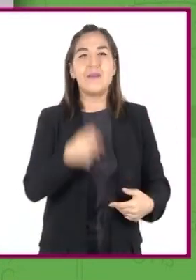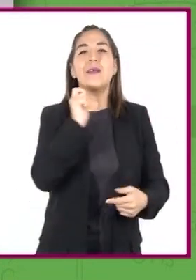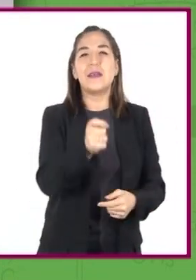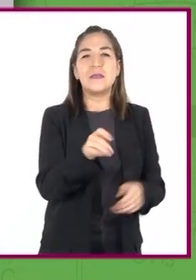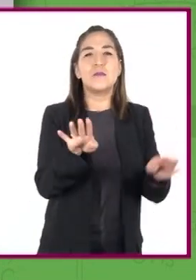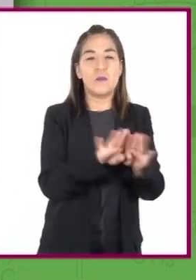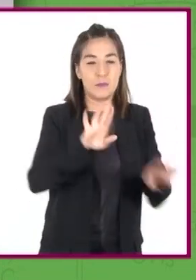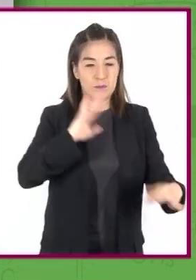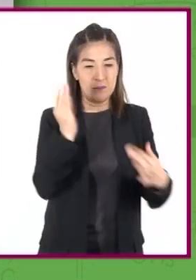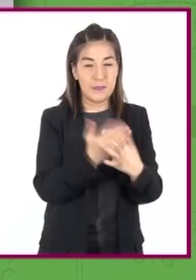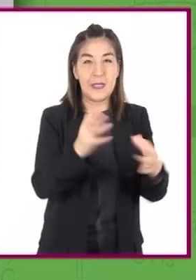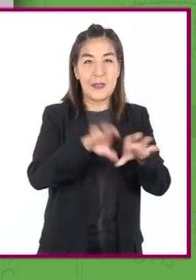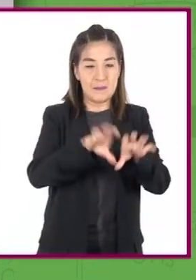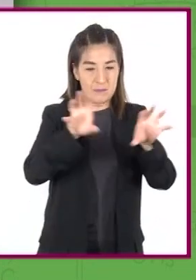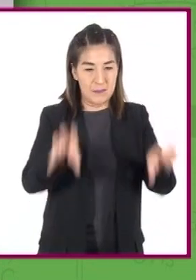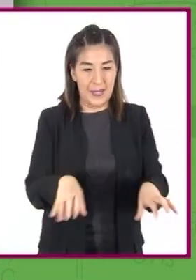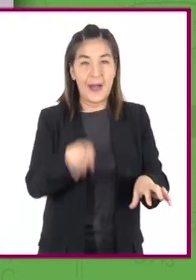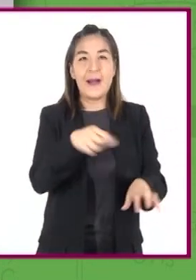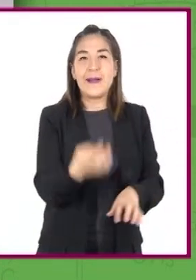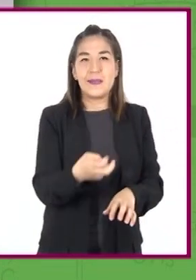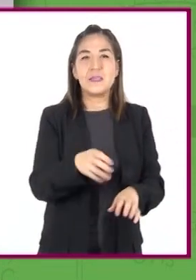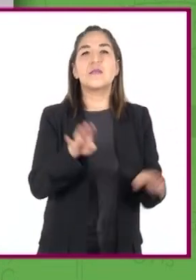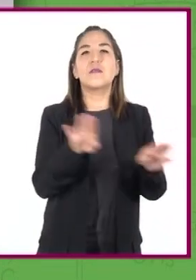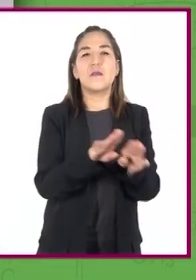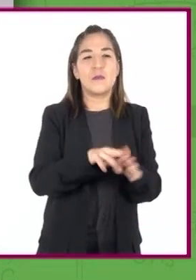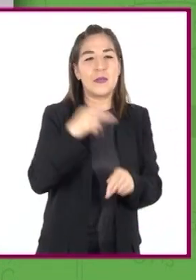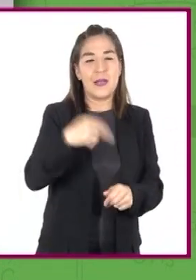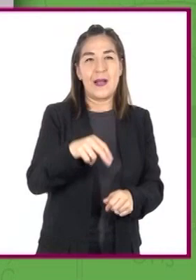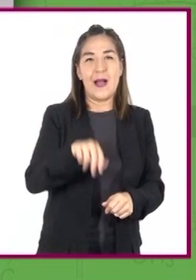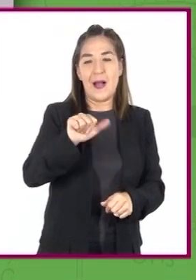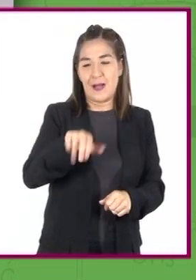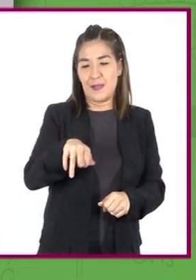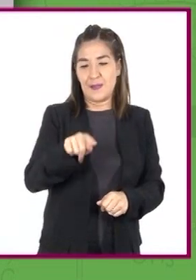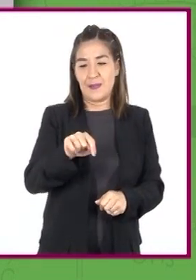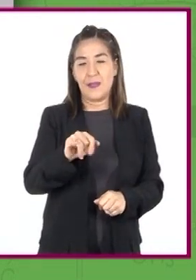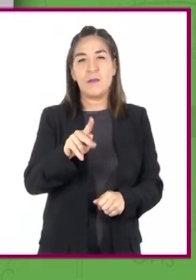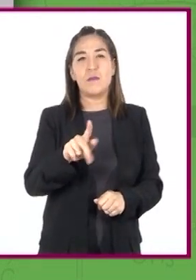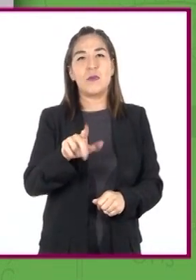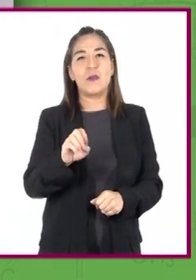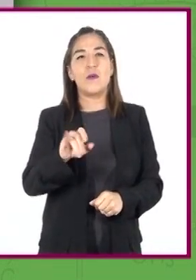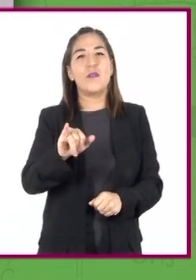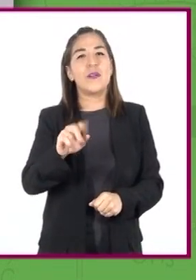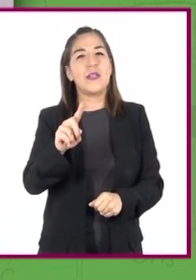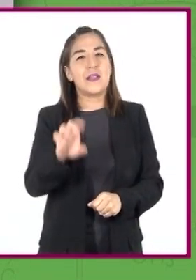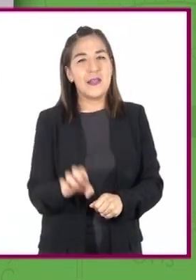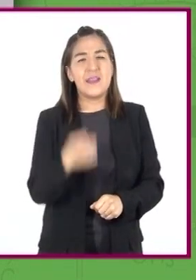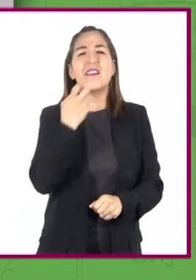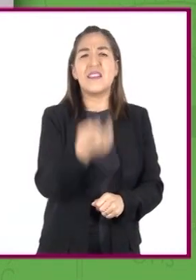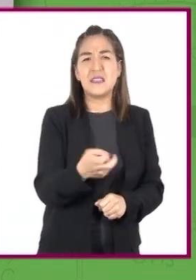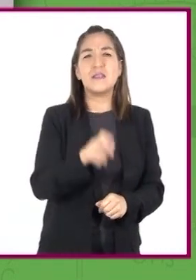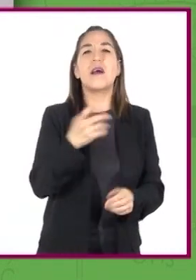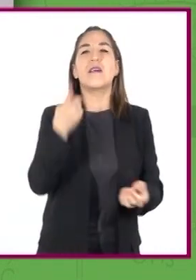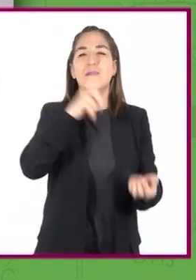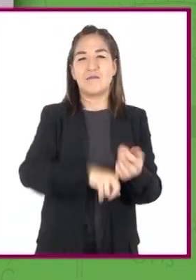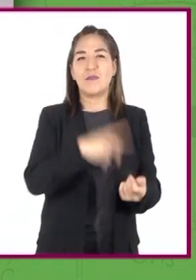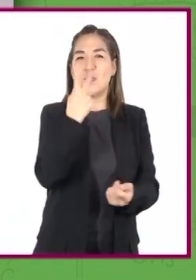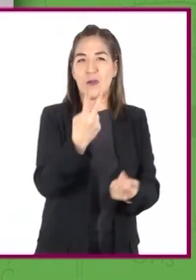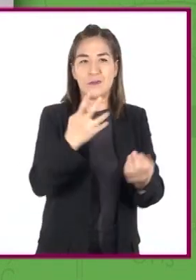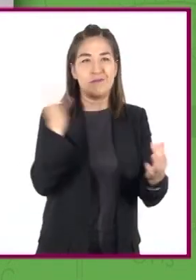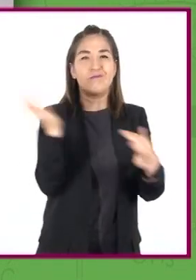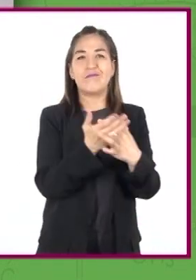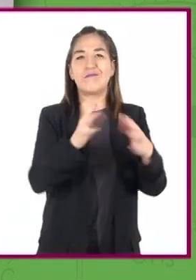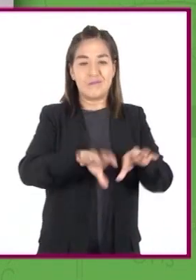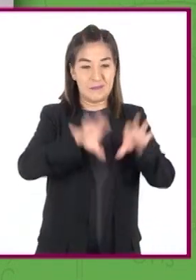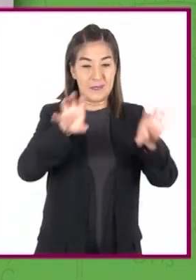de división que ocurre en una célula germinal diploide. Podemos señalar que ocurren dos divisiones